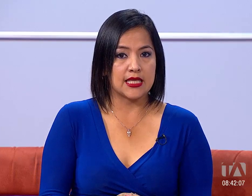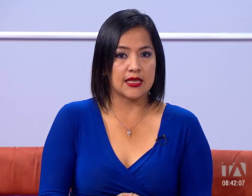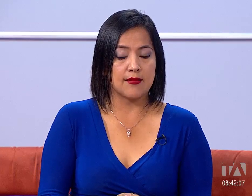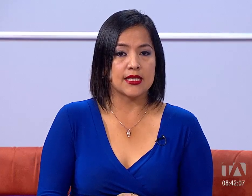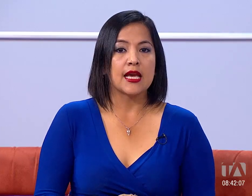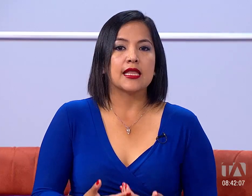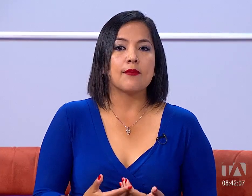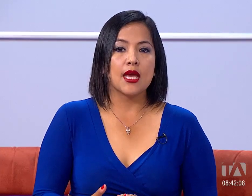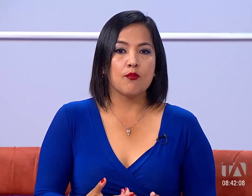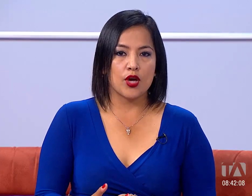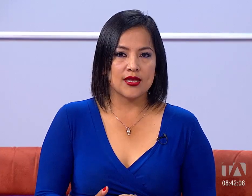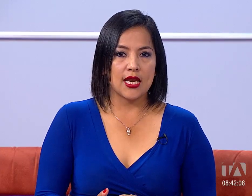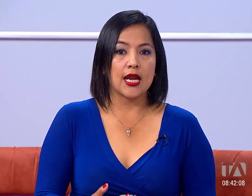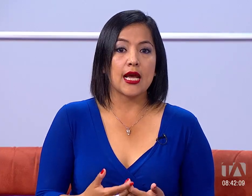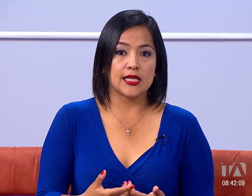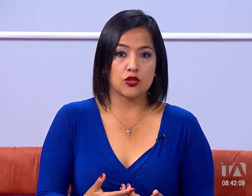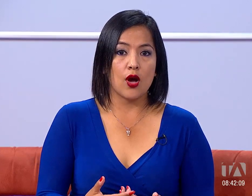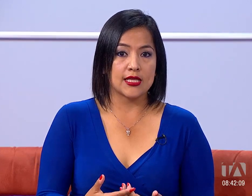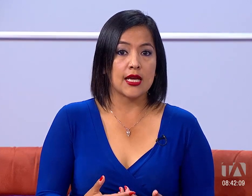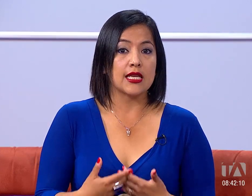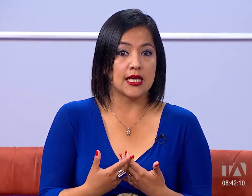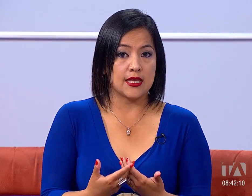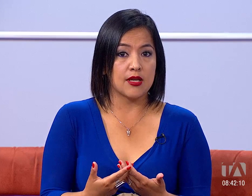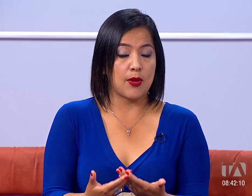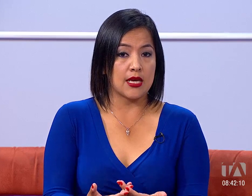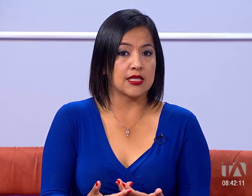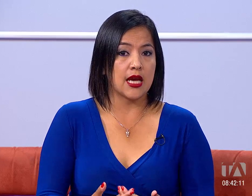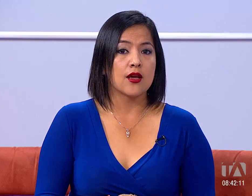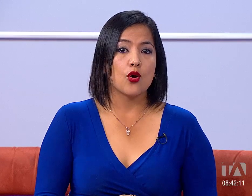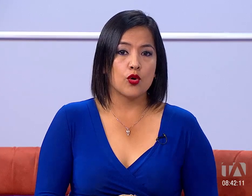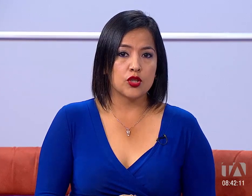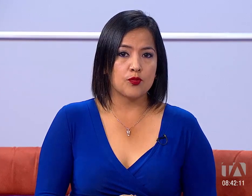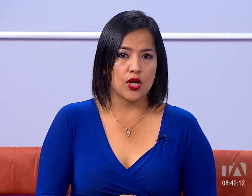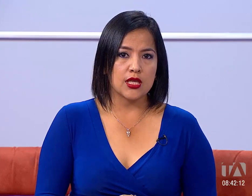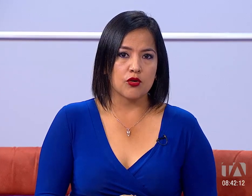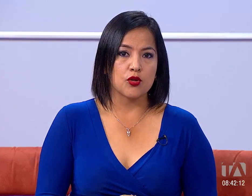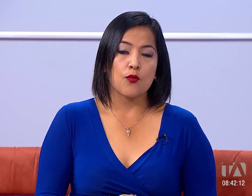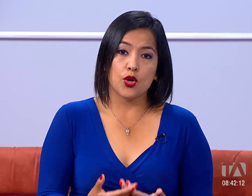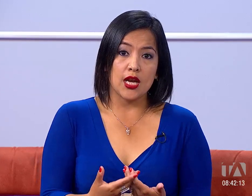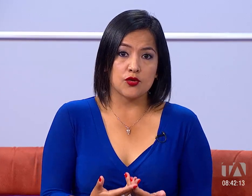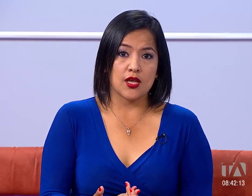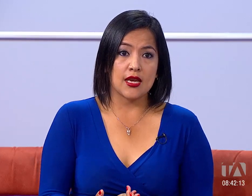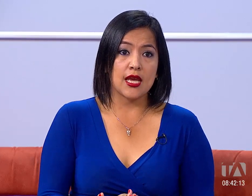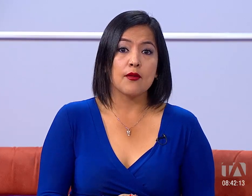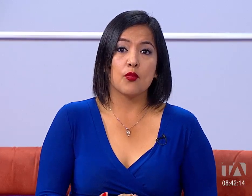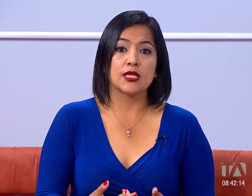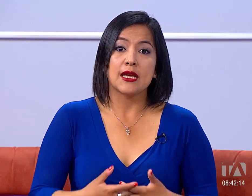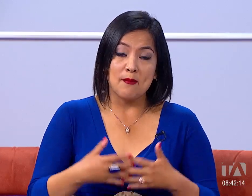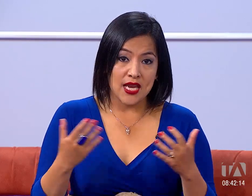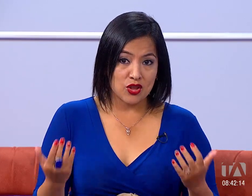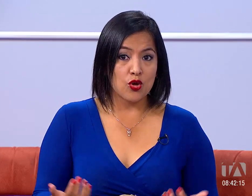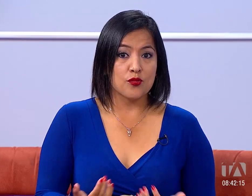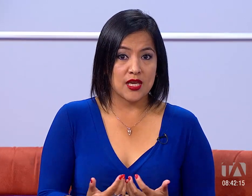iniciativas legislativas, también puedan tener el acceso a hacer iniciativas para iniciar juicios políticos, porque la ciudadanía